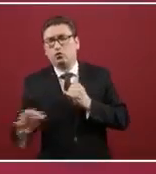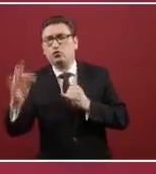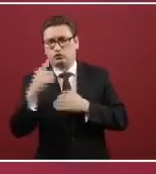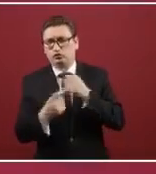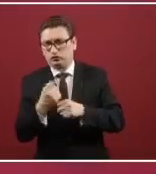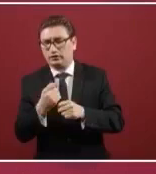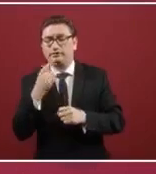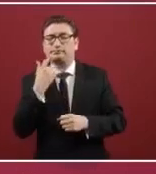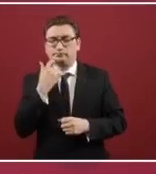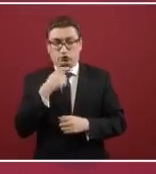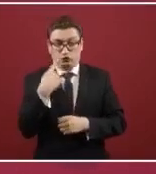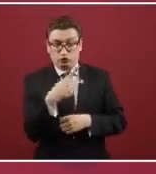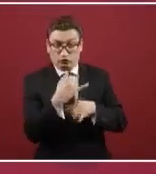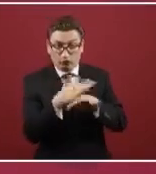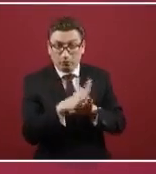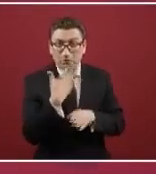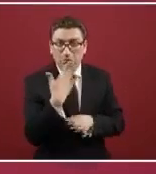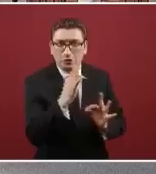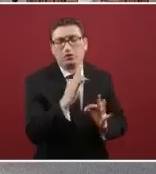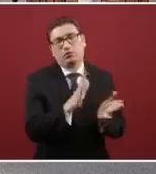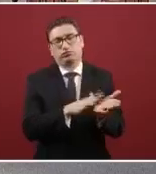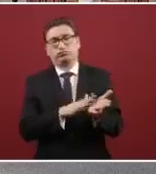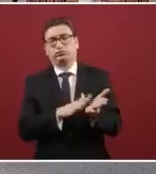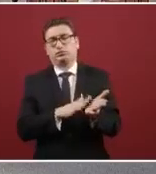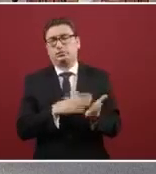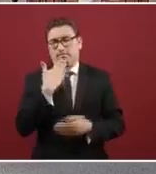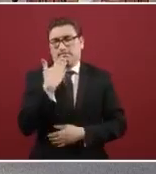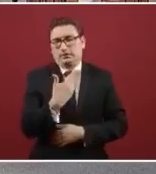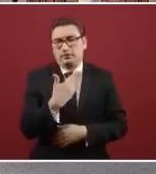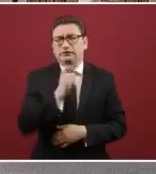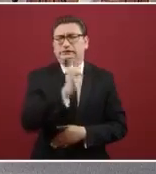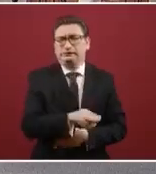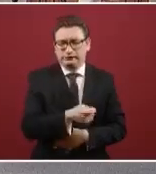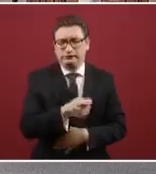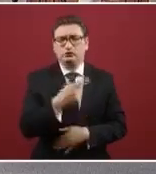información es buena, lo celebro, porque quiere decir que ya